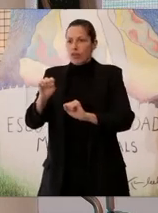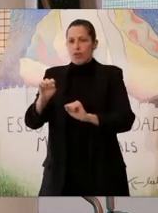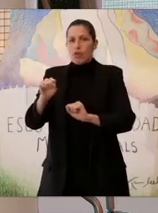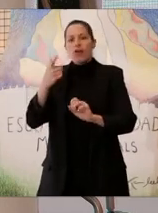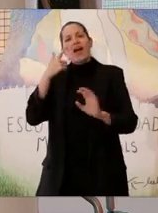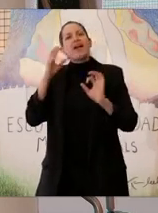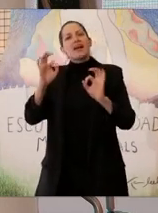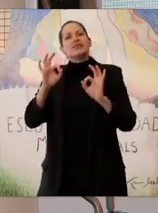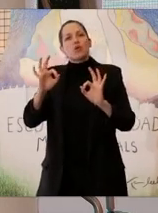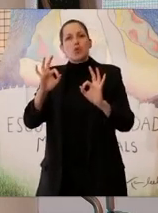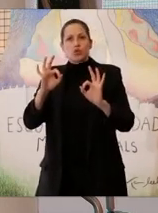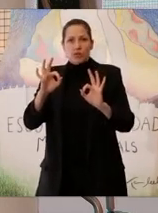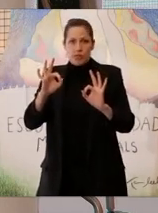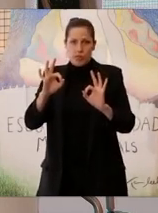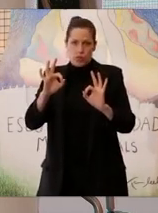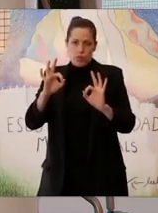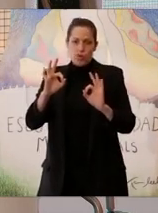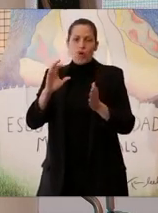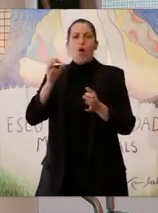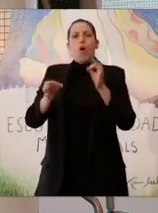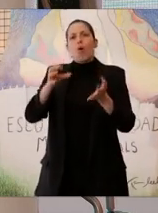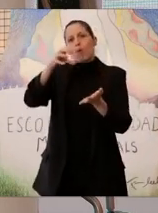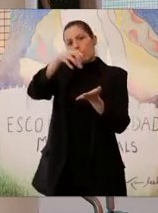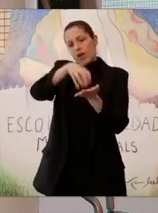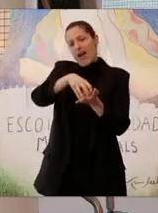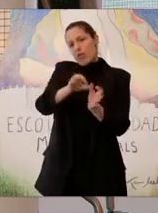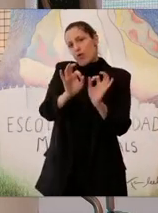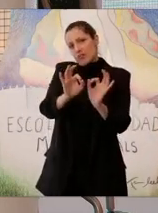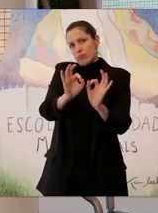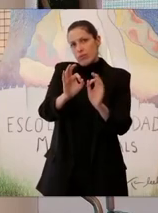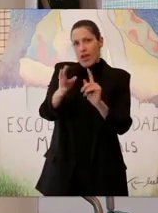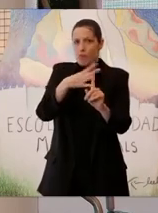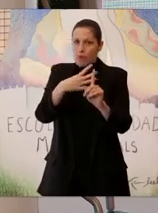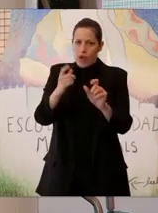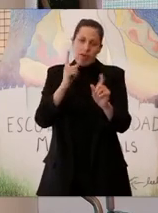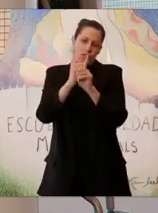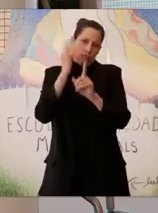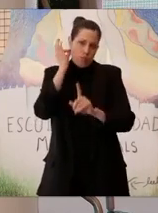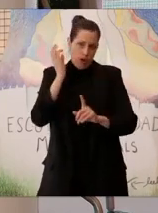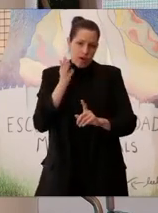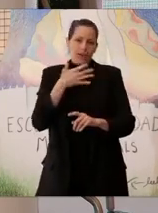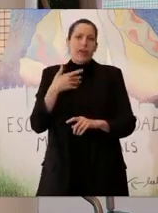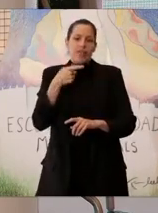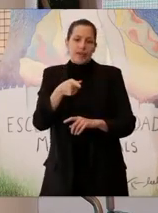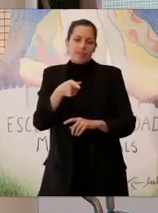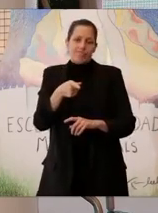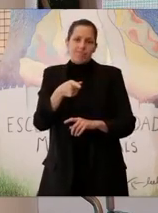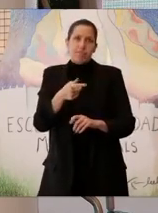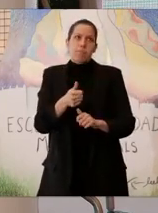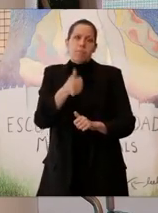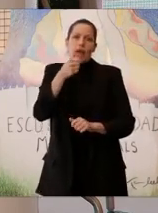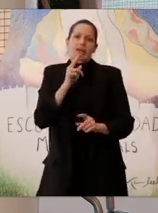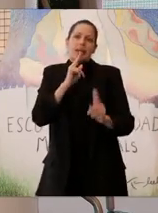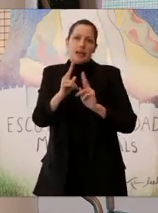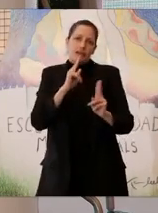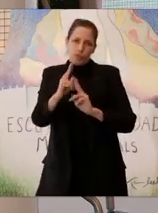la formación específica da una mayor concienciación, sensibilización y mayor respuesta. Ahí sí lo decían, más en juzgados